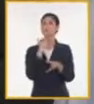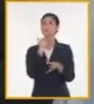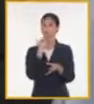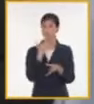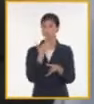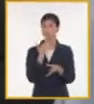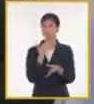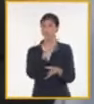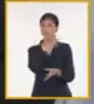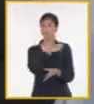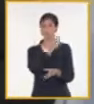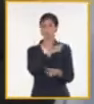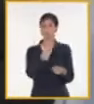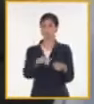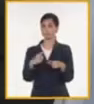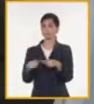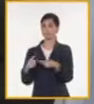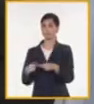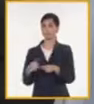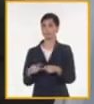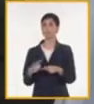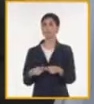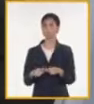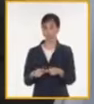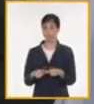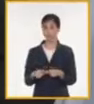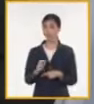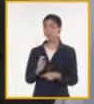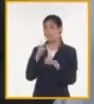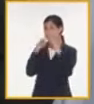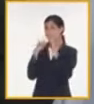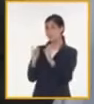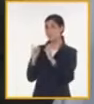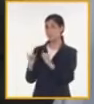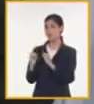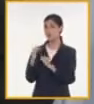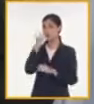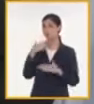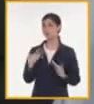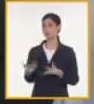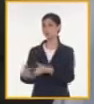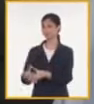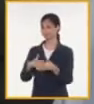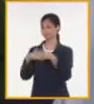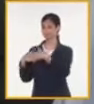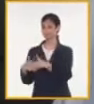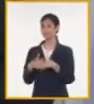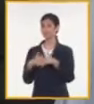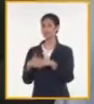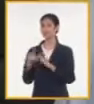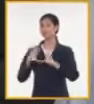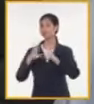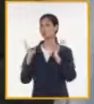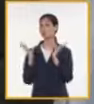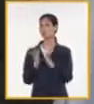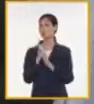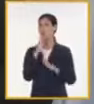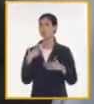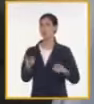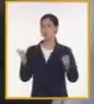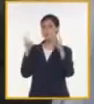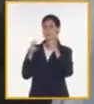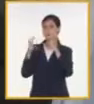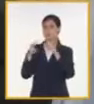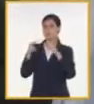han informado las autoridades estadounidenses las los elementos que se han obtenido Las investigaciones los